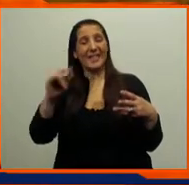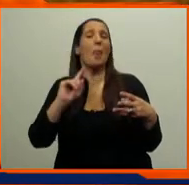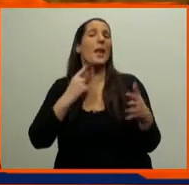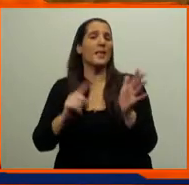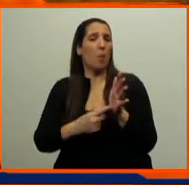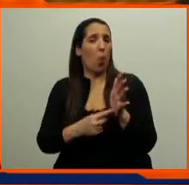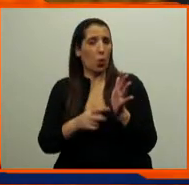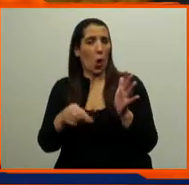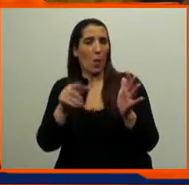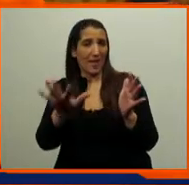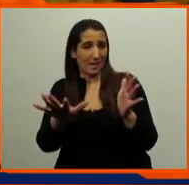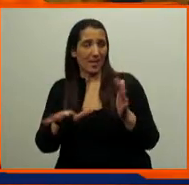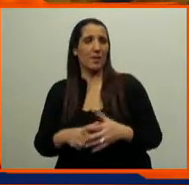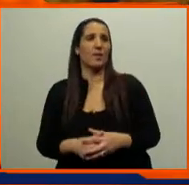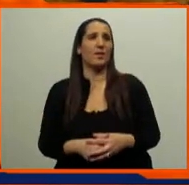13.5.